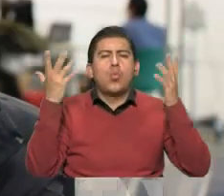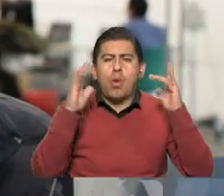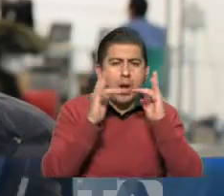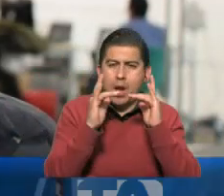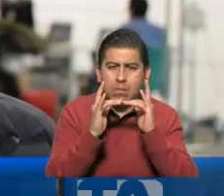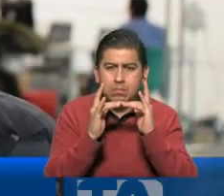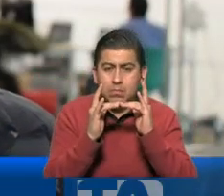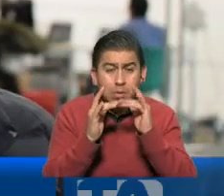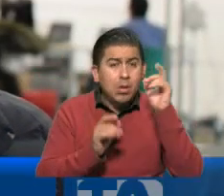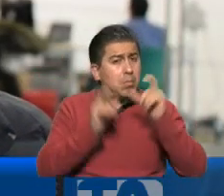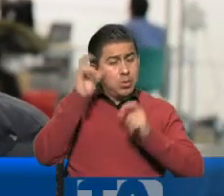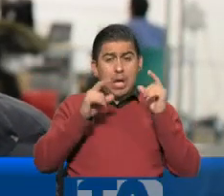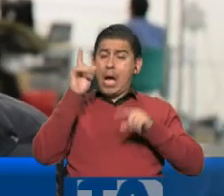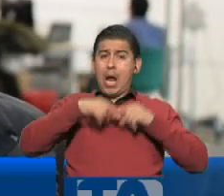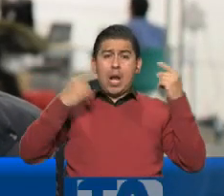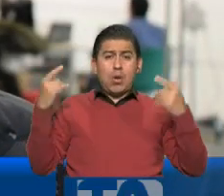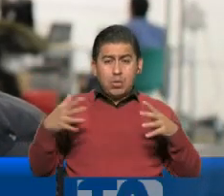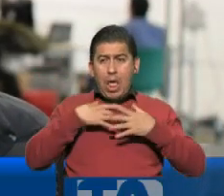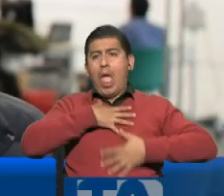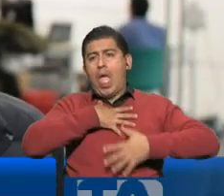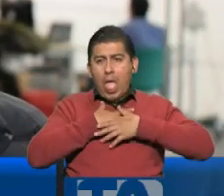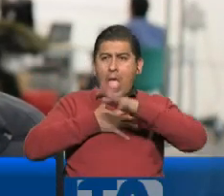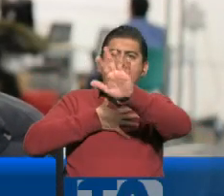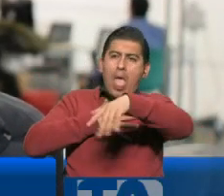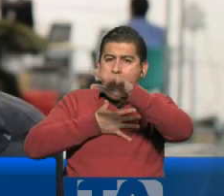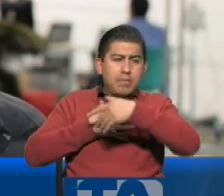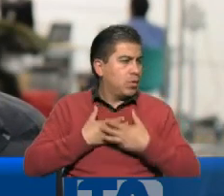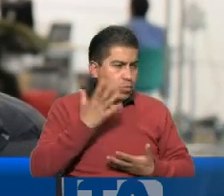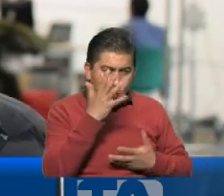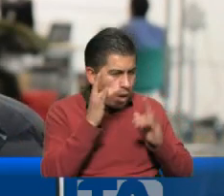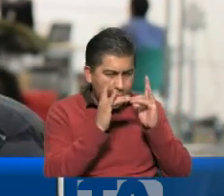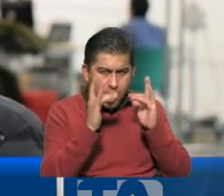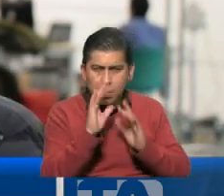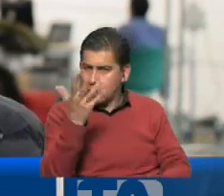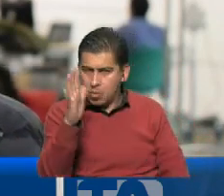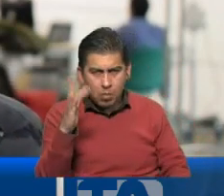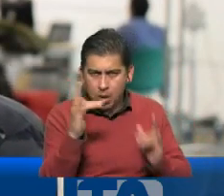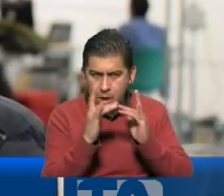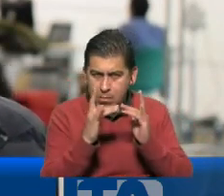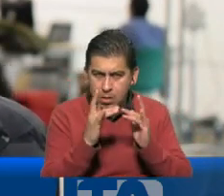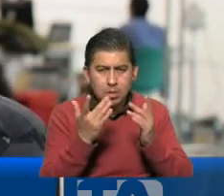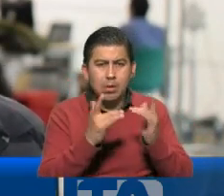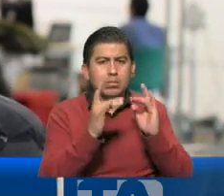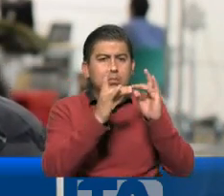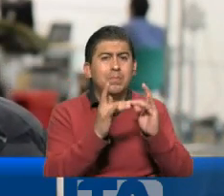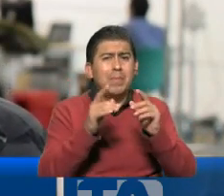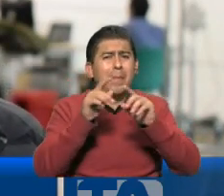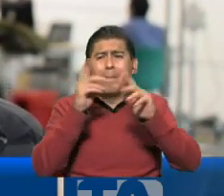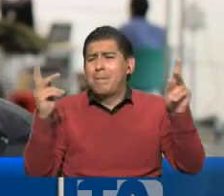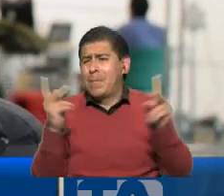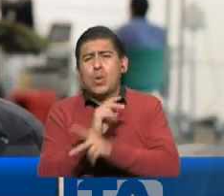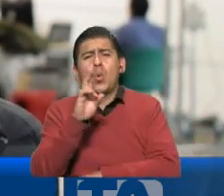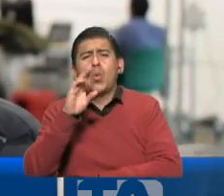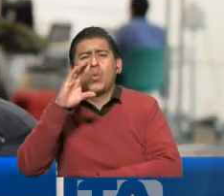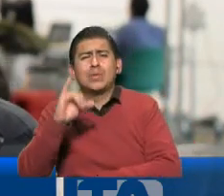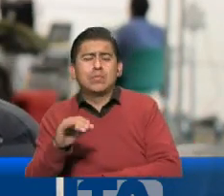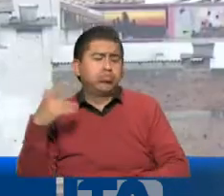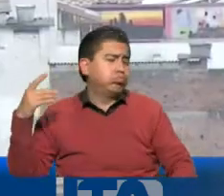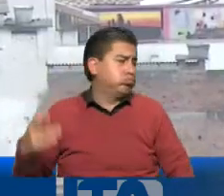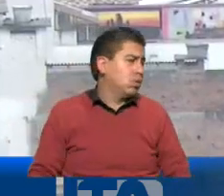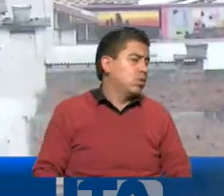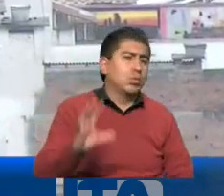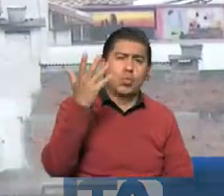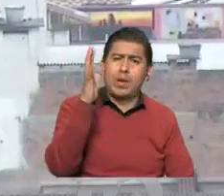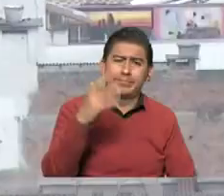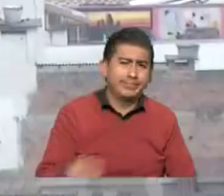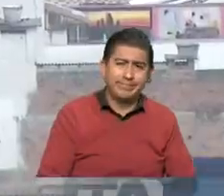llegando a esta casa de salud tienen que esperar tanto para una cama para hospitalización y más aún para el tema de camas de UCI.